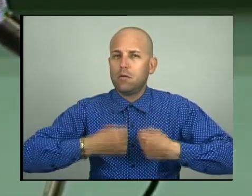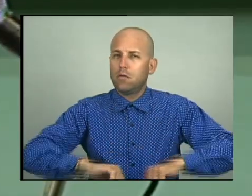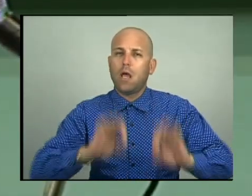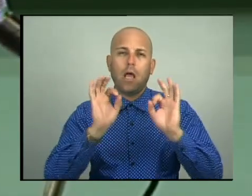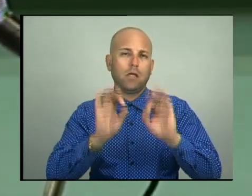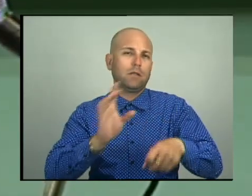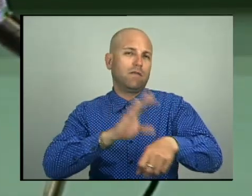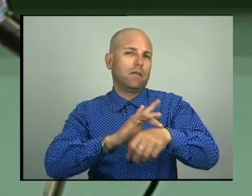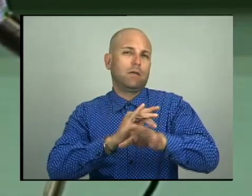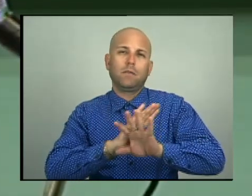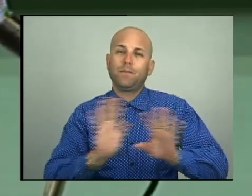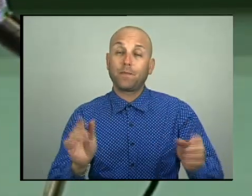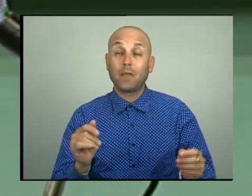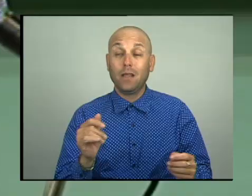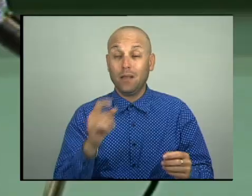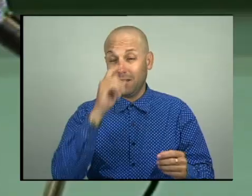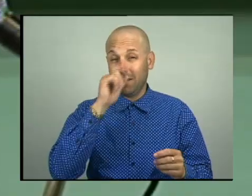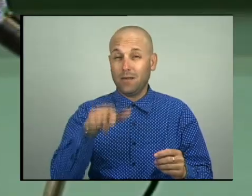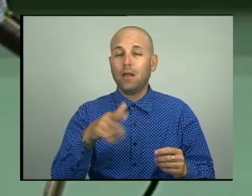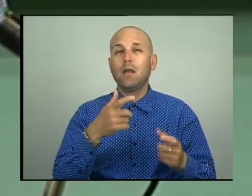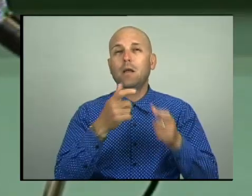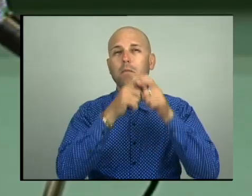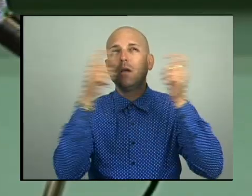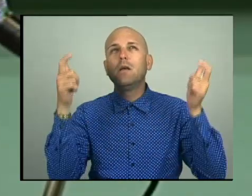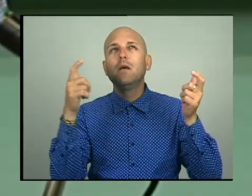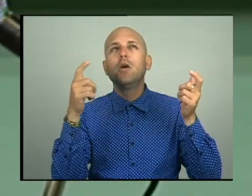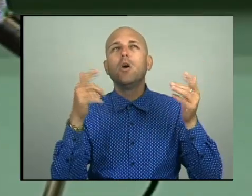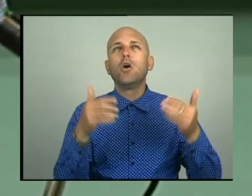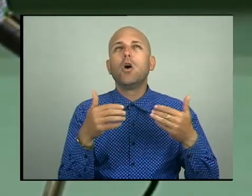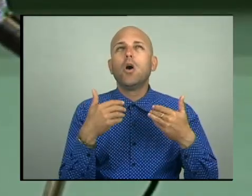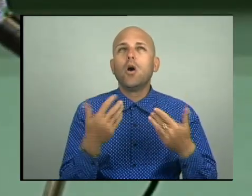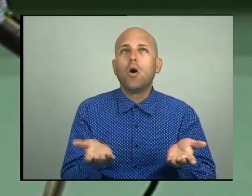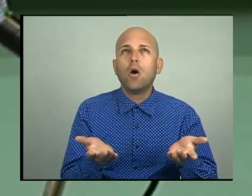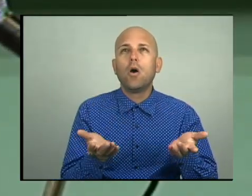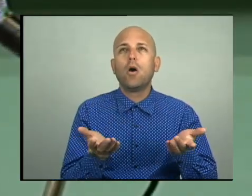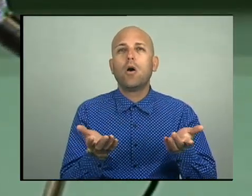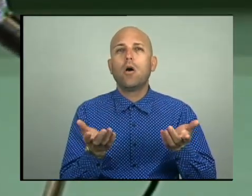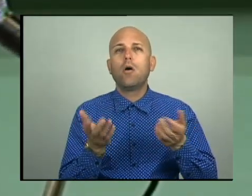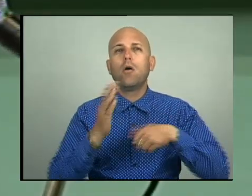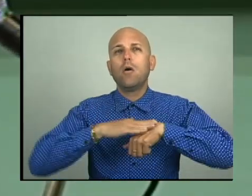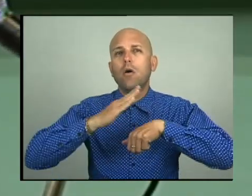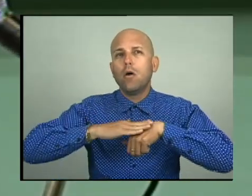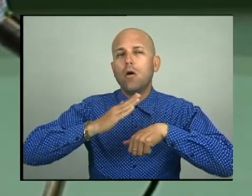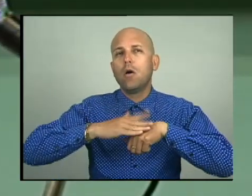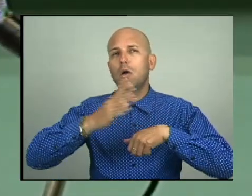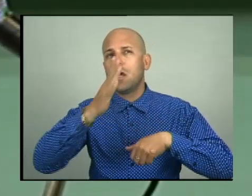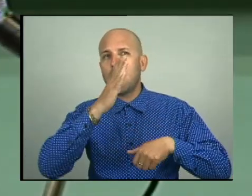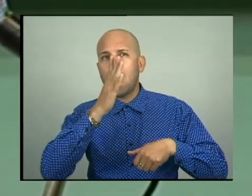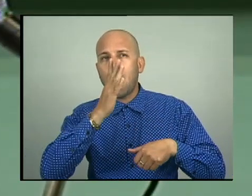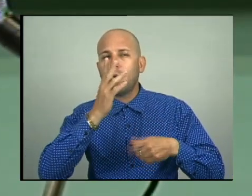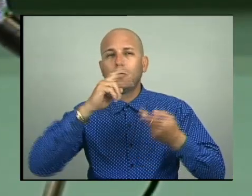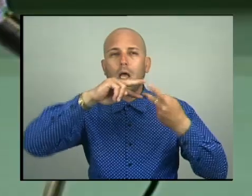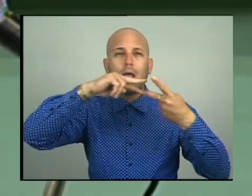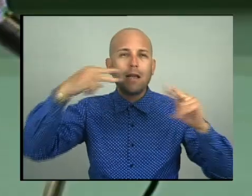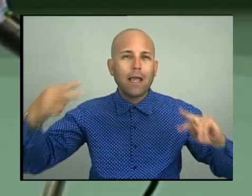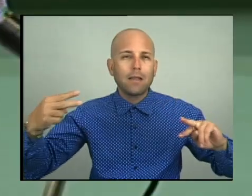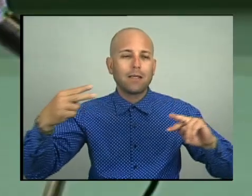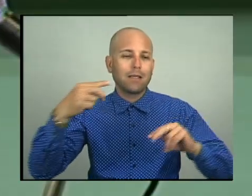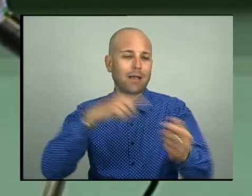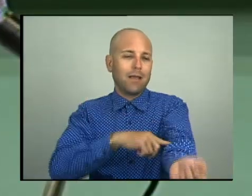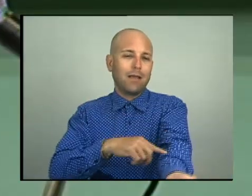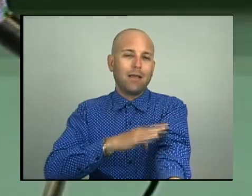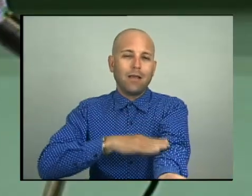estos pacientes se desconoce el mecanismo genético en realidad por el cual se produce esta